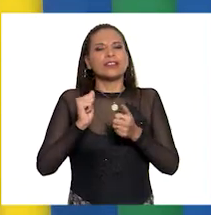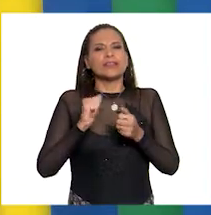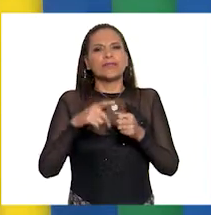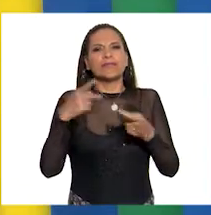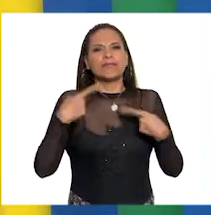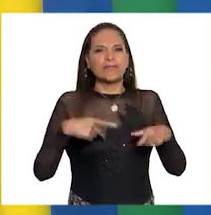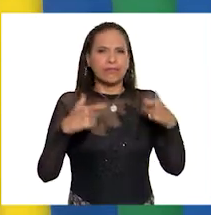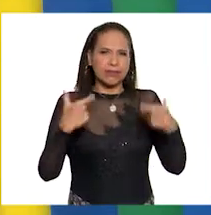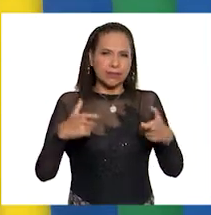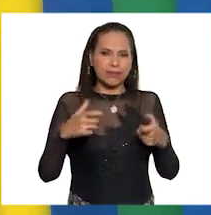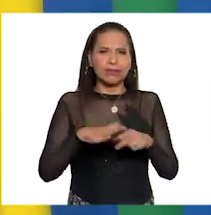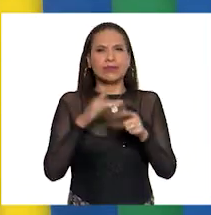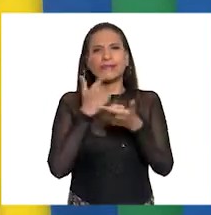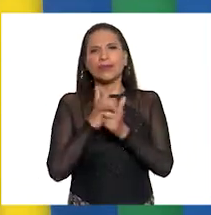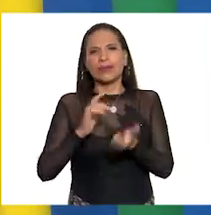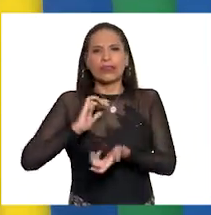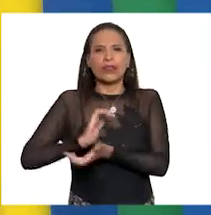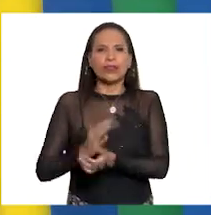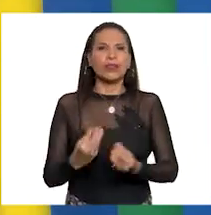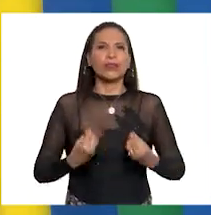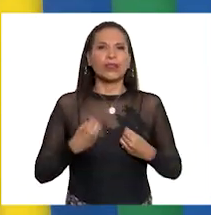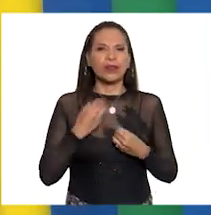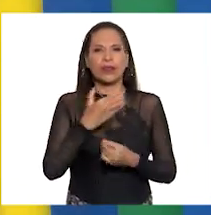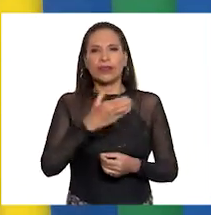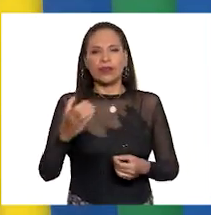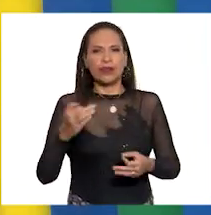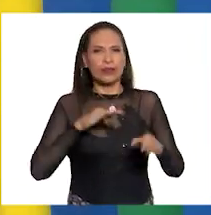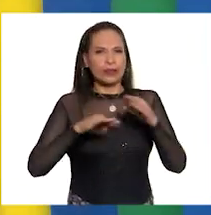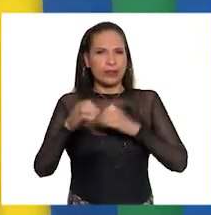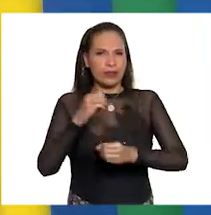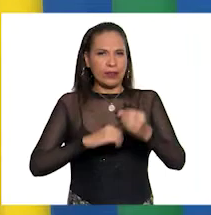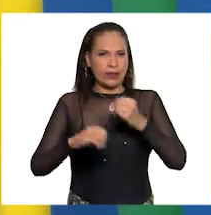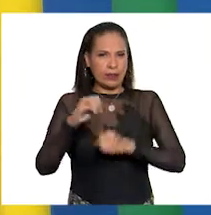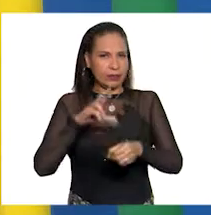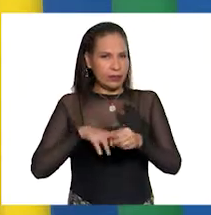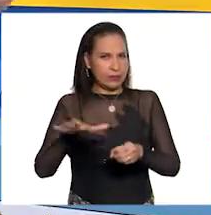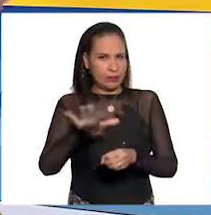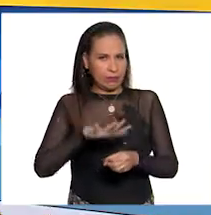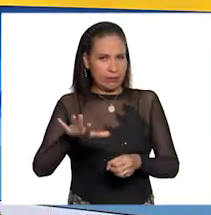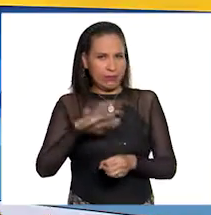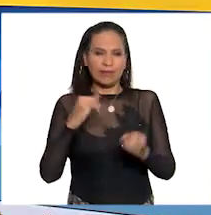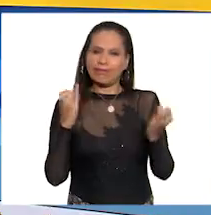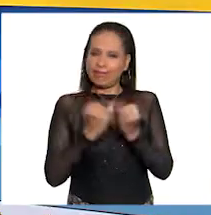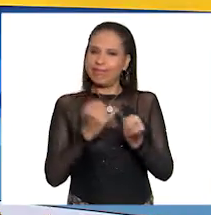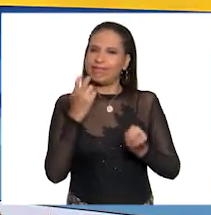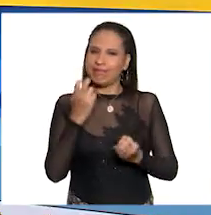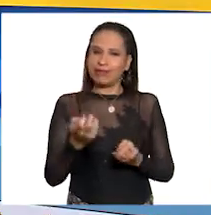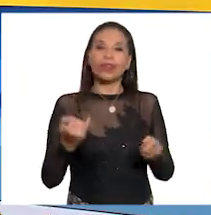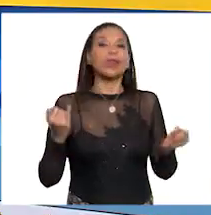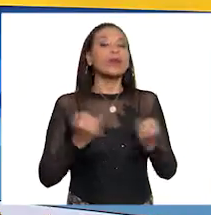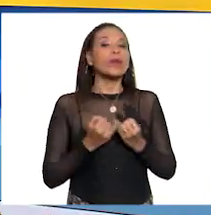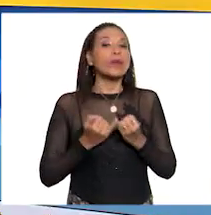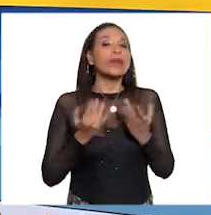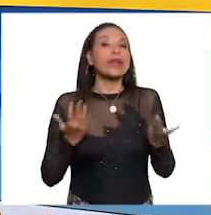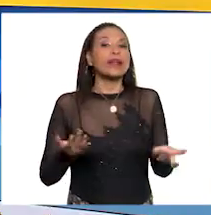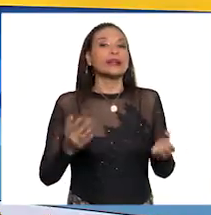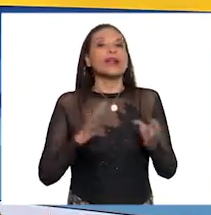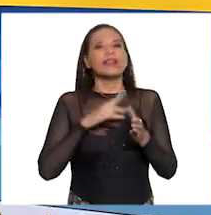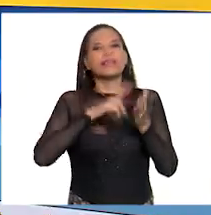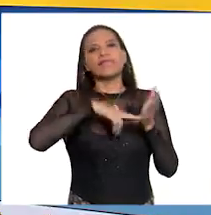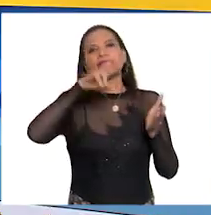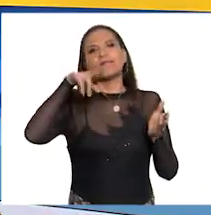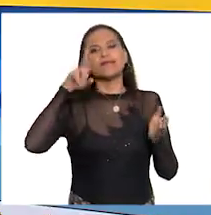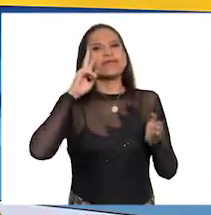la opresión, la vida de los campesinos y la clase obrera, ¿verdad? Tal cual. Además, también se